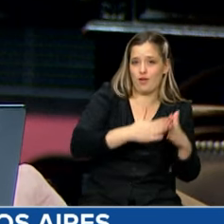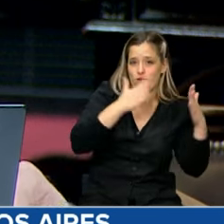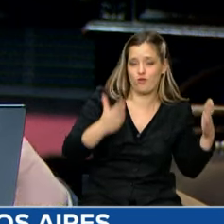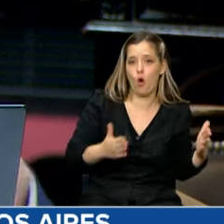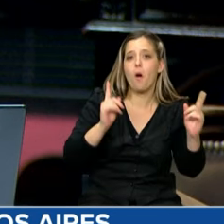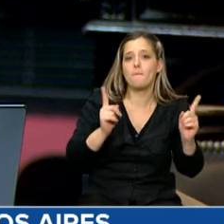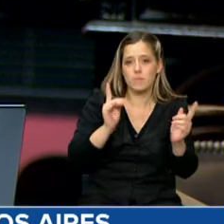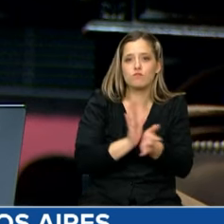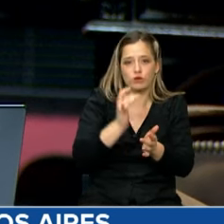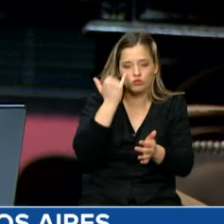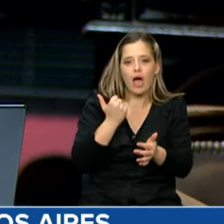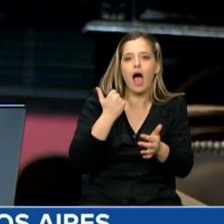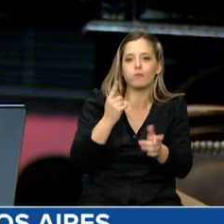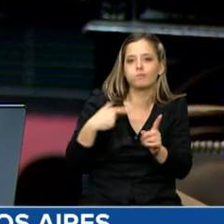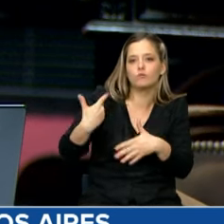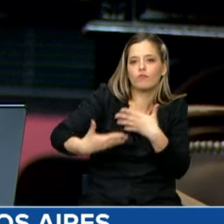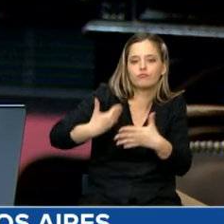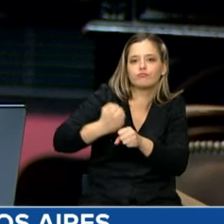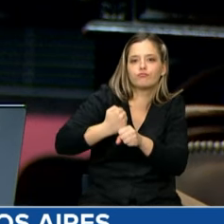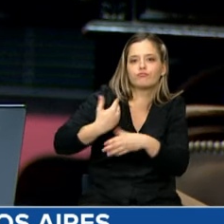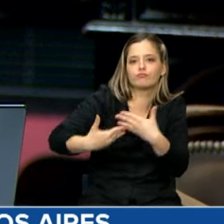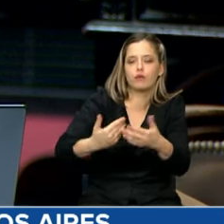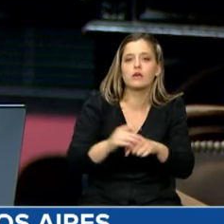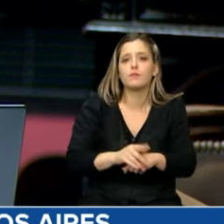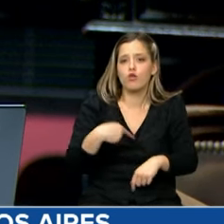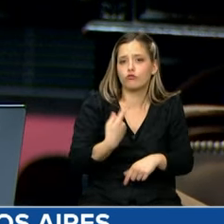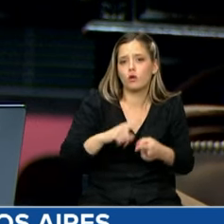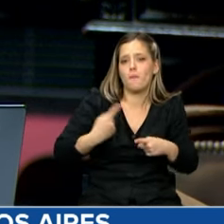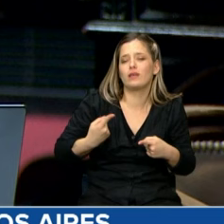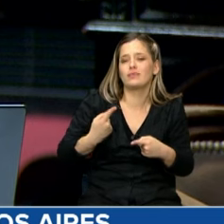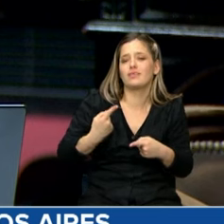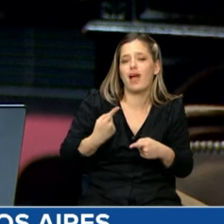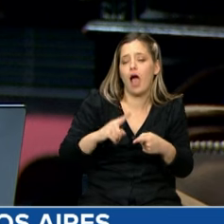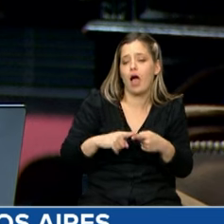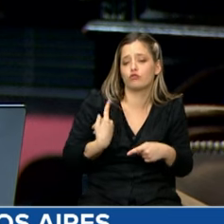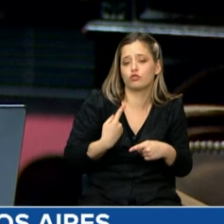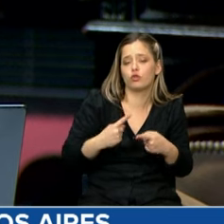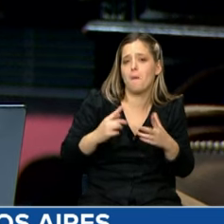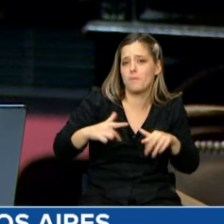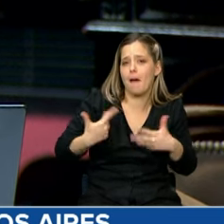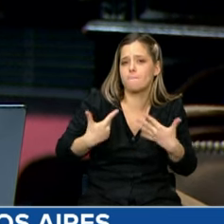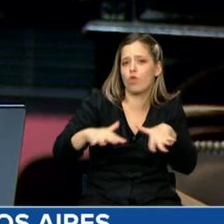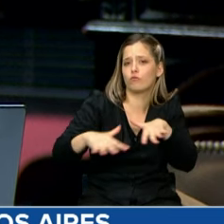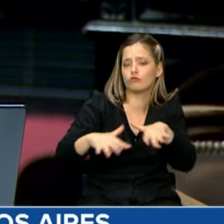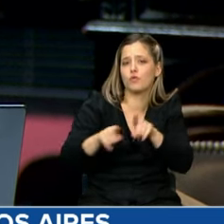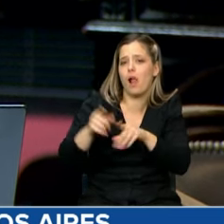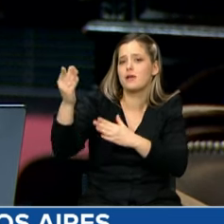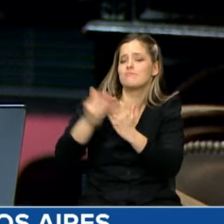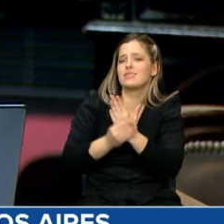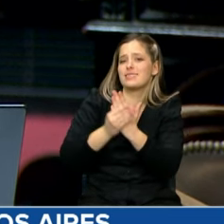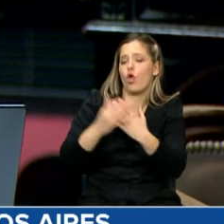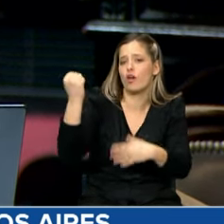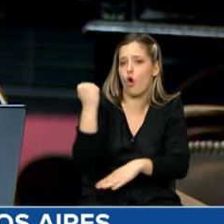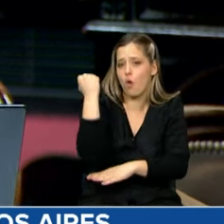esa curva de aprendizaje estamos ante una política de estado cuando votemos esta ley va a poder decir el ministro de economía el